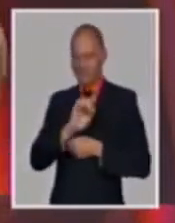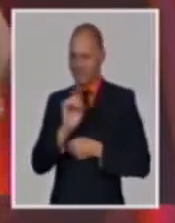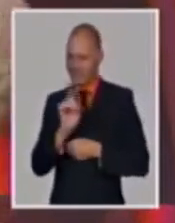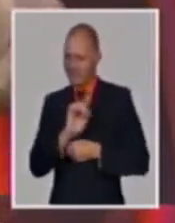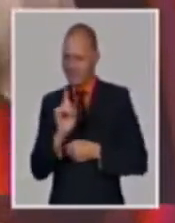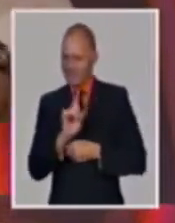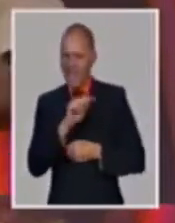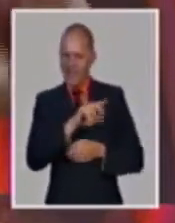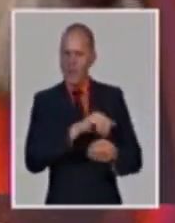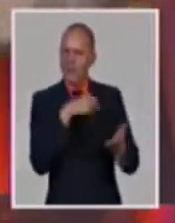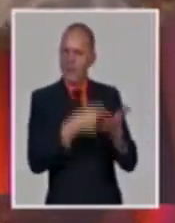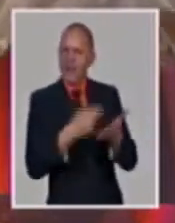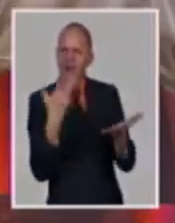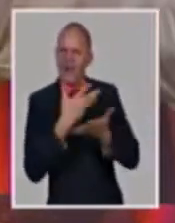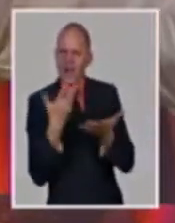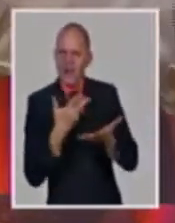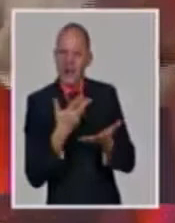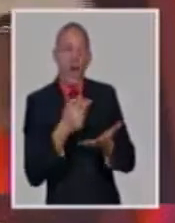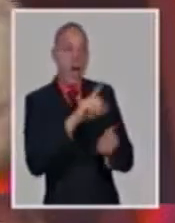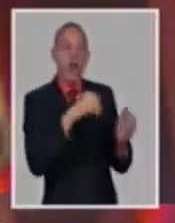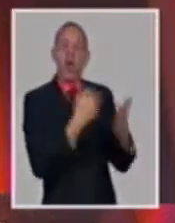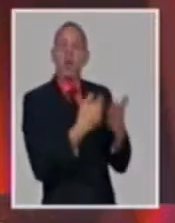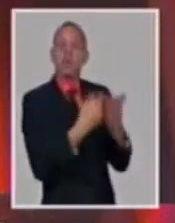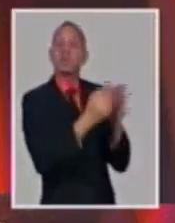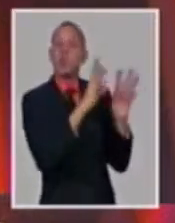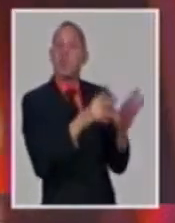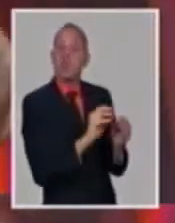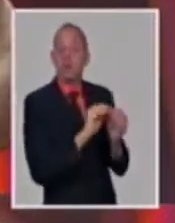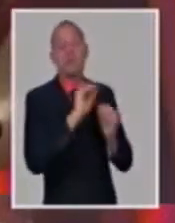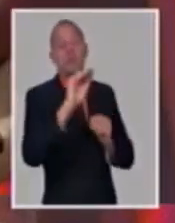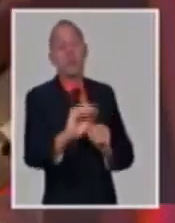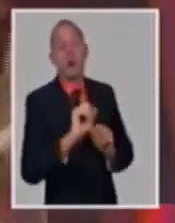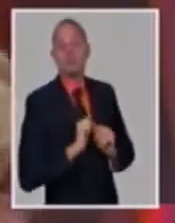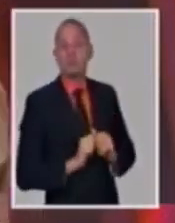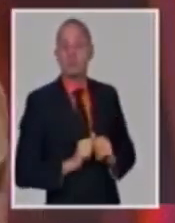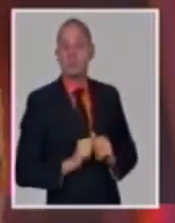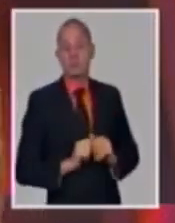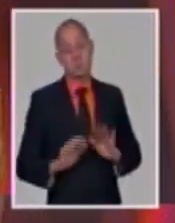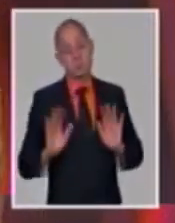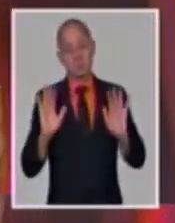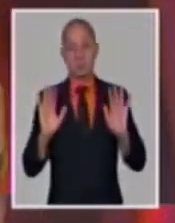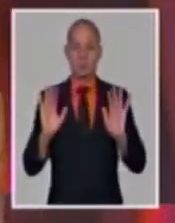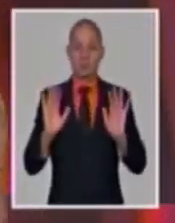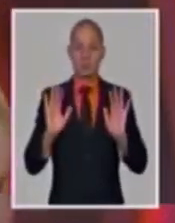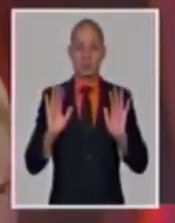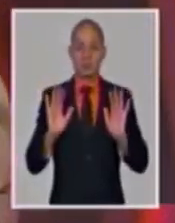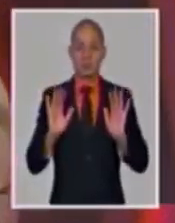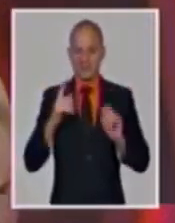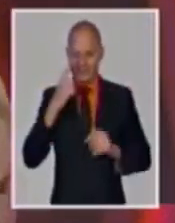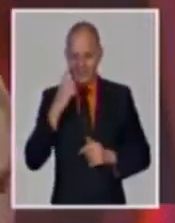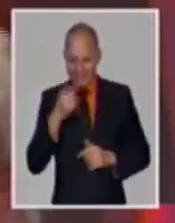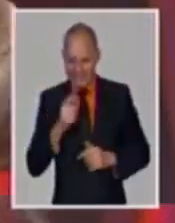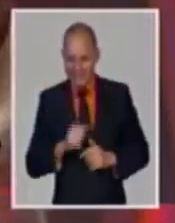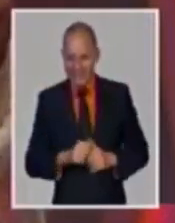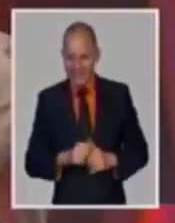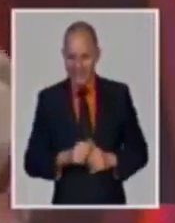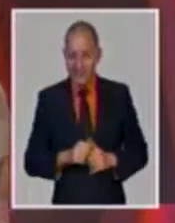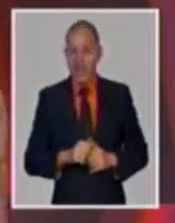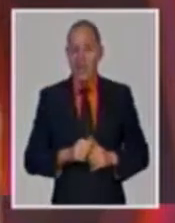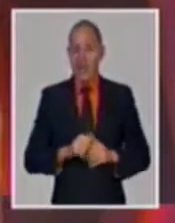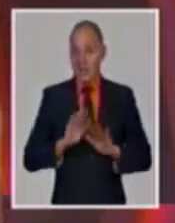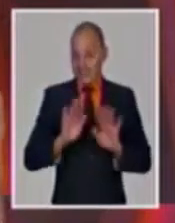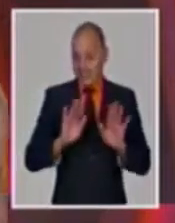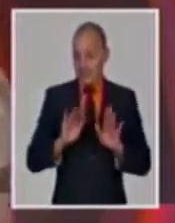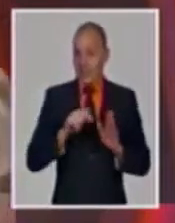El presupuesto del Estado no tiene que coger el dinero y darle a una empresa para que pague esa escala. Pero nosotros tenemos que en el futuro hablar de dos